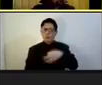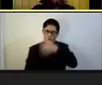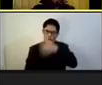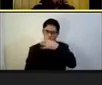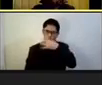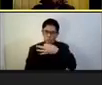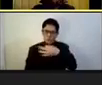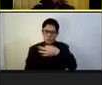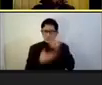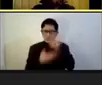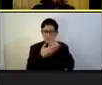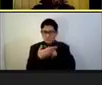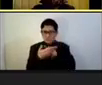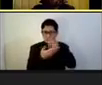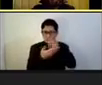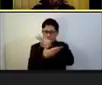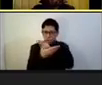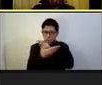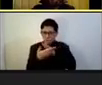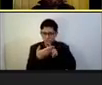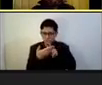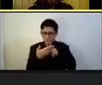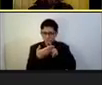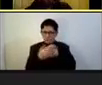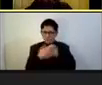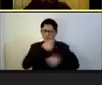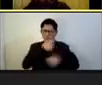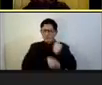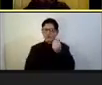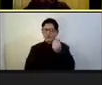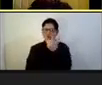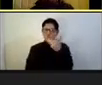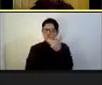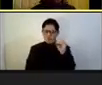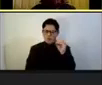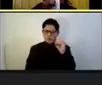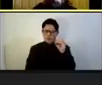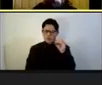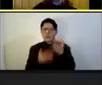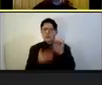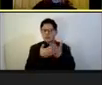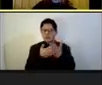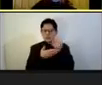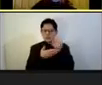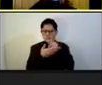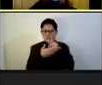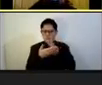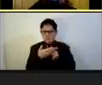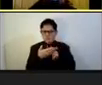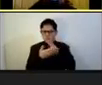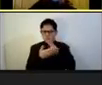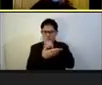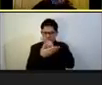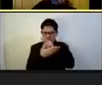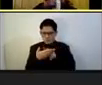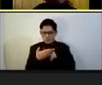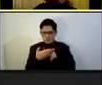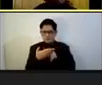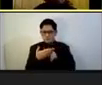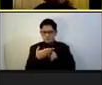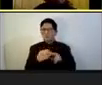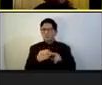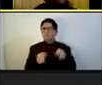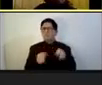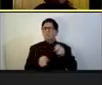década del 90. Es una clase de literatura que se juega mucho en la frase, que se juega mucho en